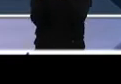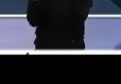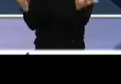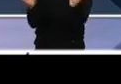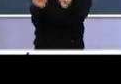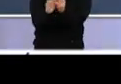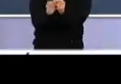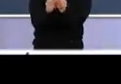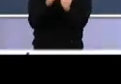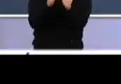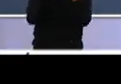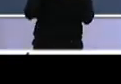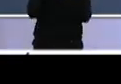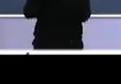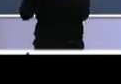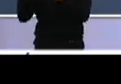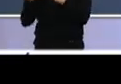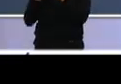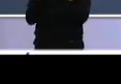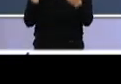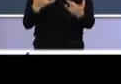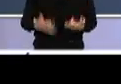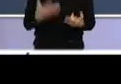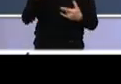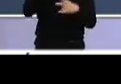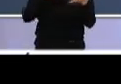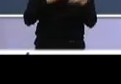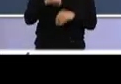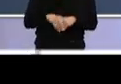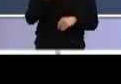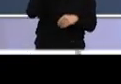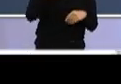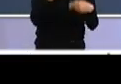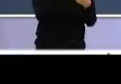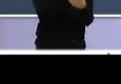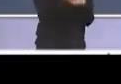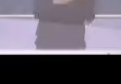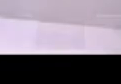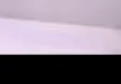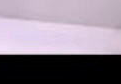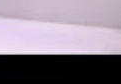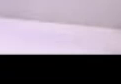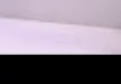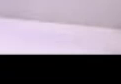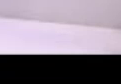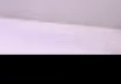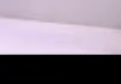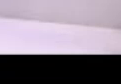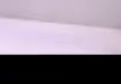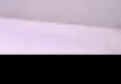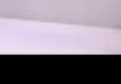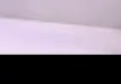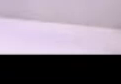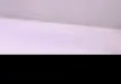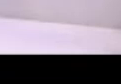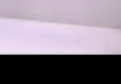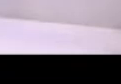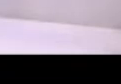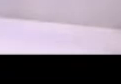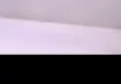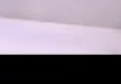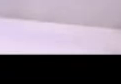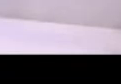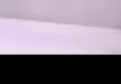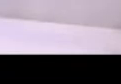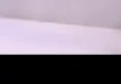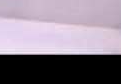o fragmentos de novelas, ¿no? Ese claro, fue un poco el criterio para las antologías que se hicieron. Y hoy da inicio la 37ª edición